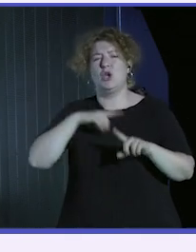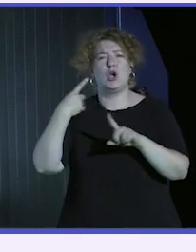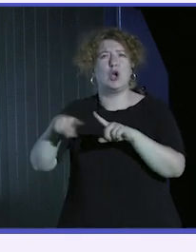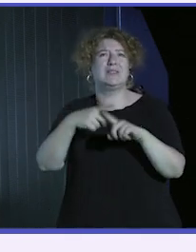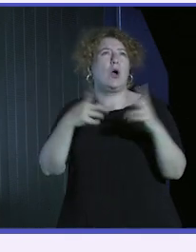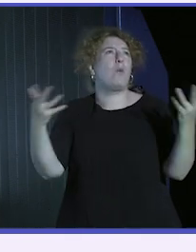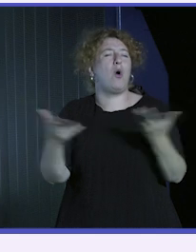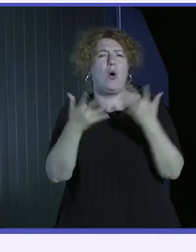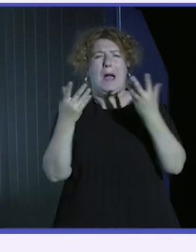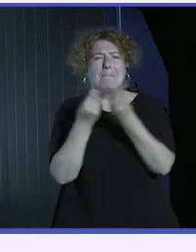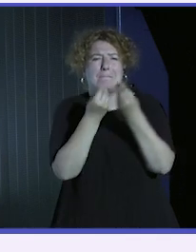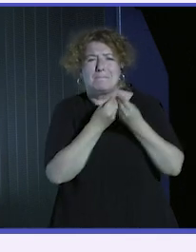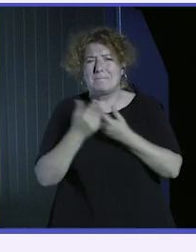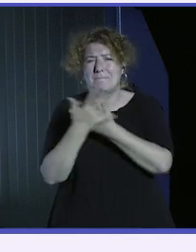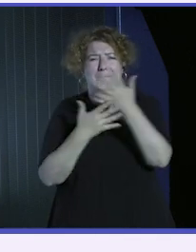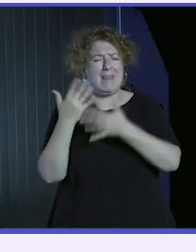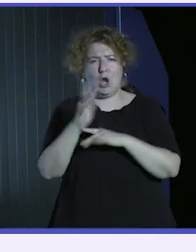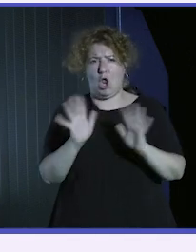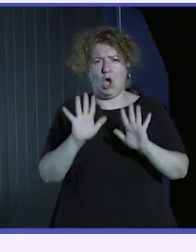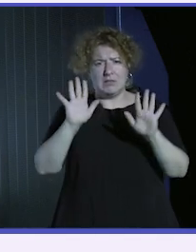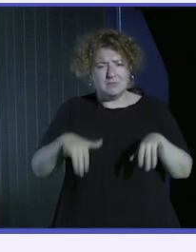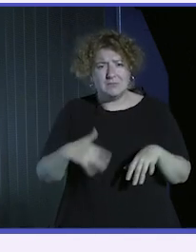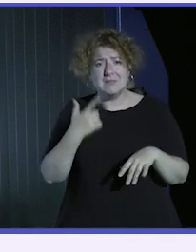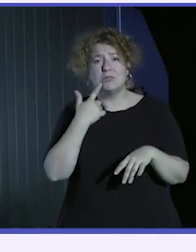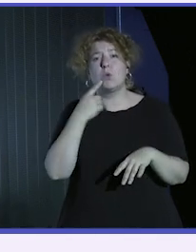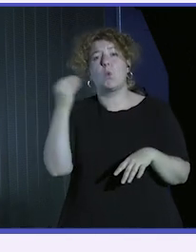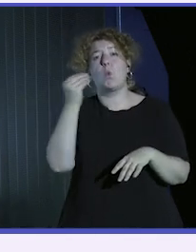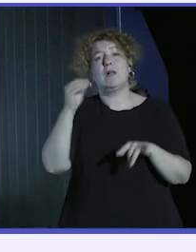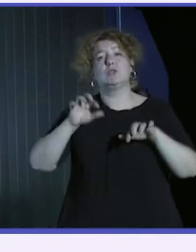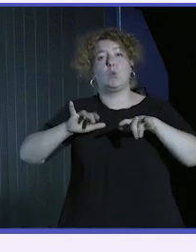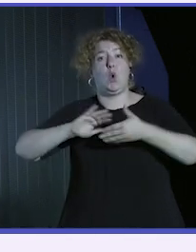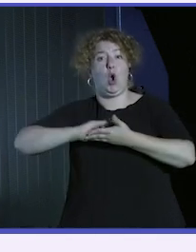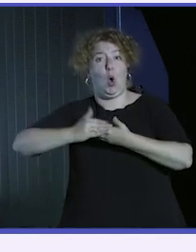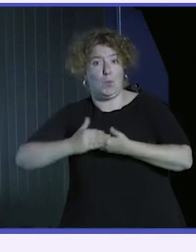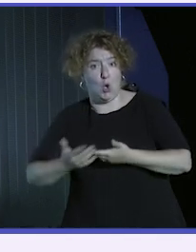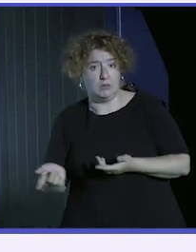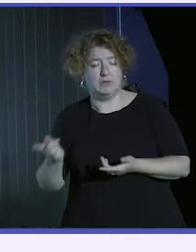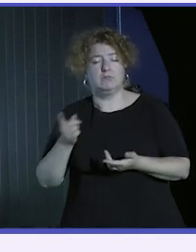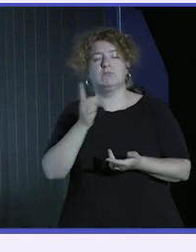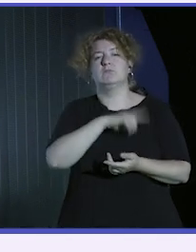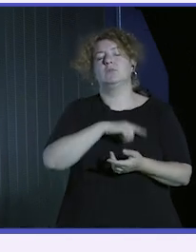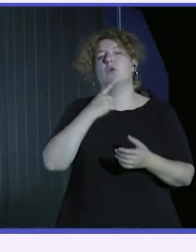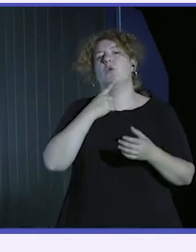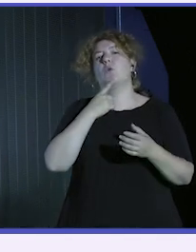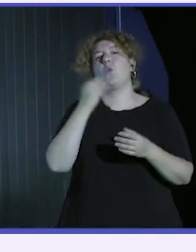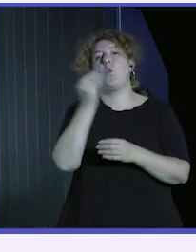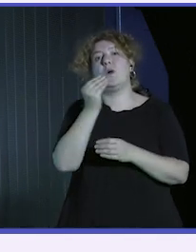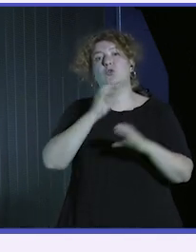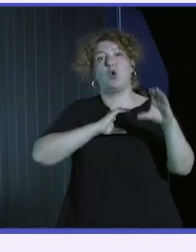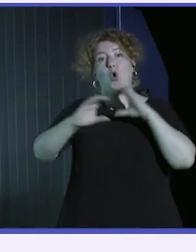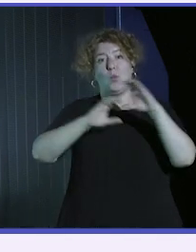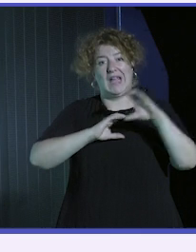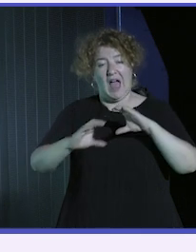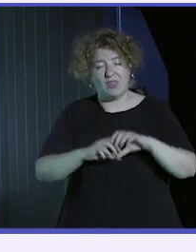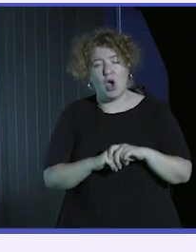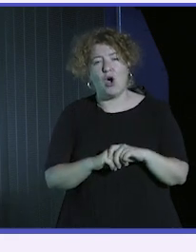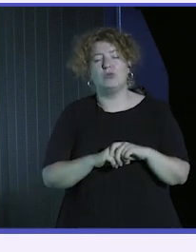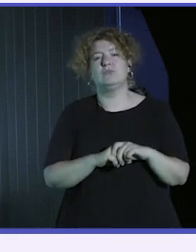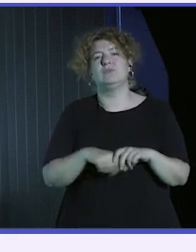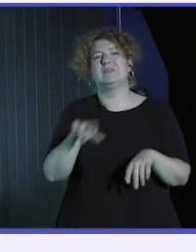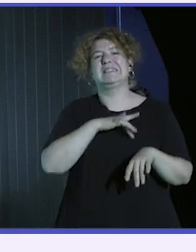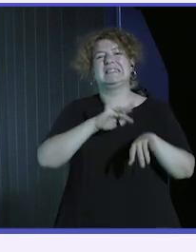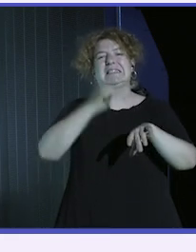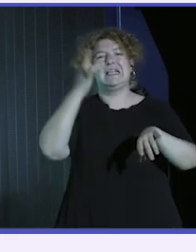Realmente estamos hablando de quantum computing, por un lado, quantum communications, es decir, comunicaciones cuánticas,